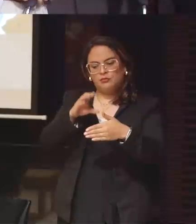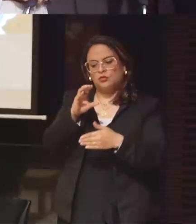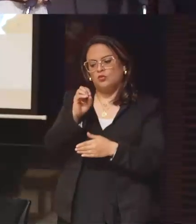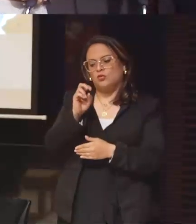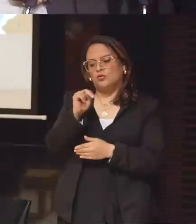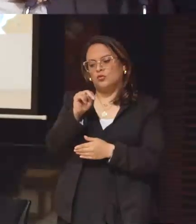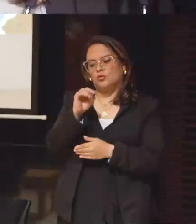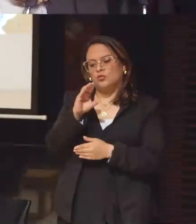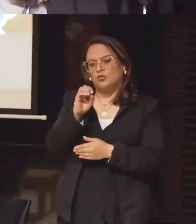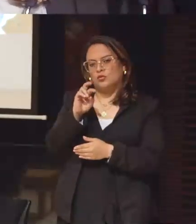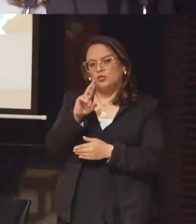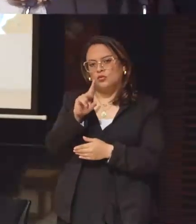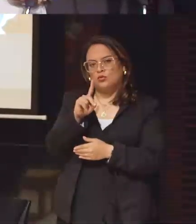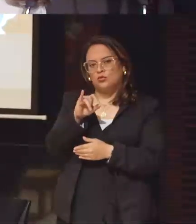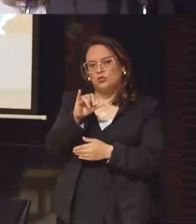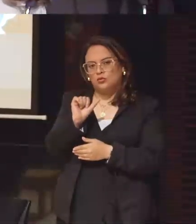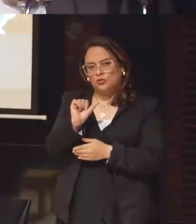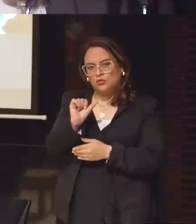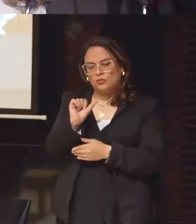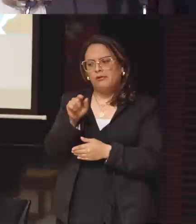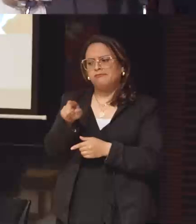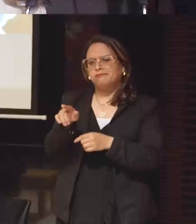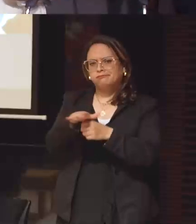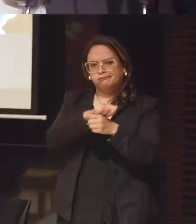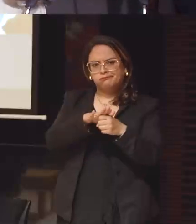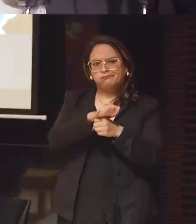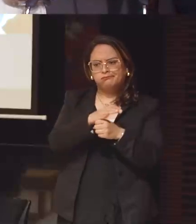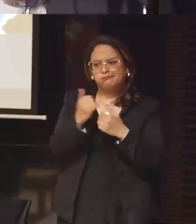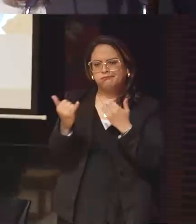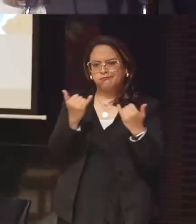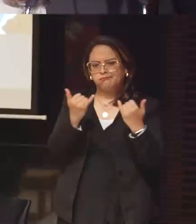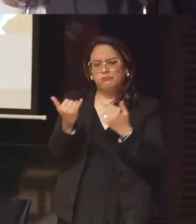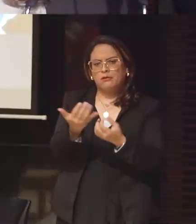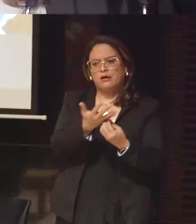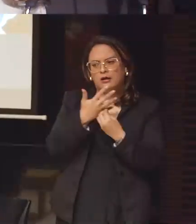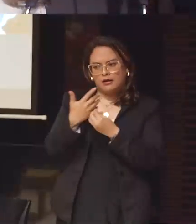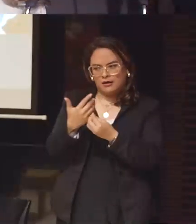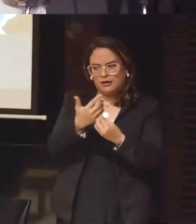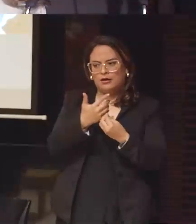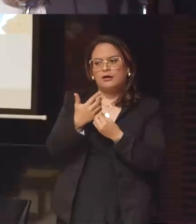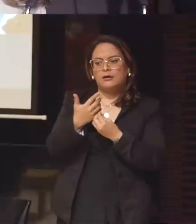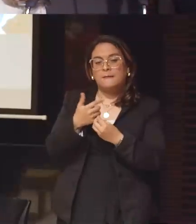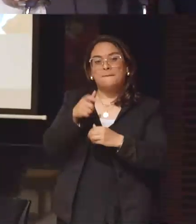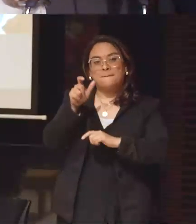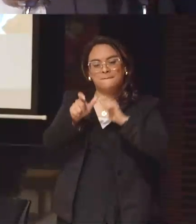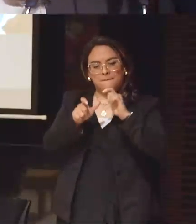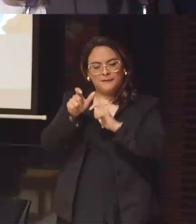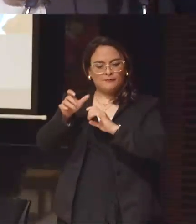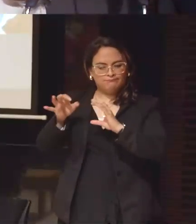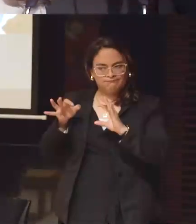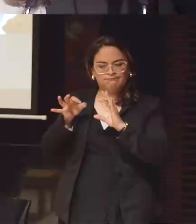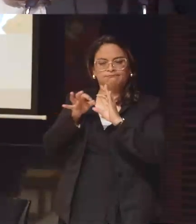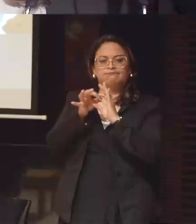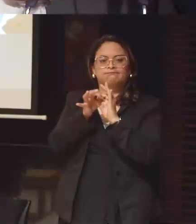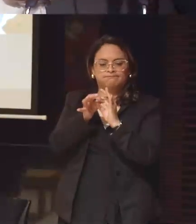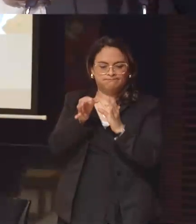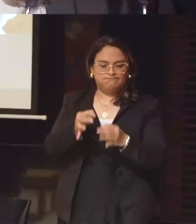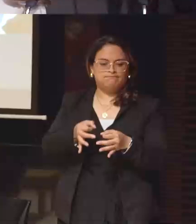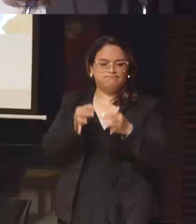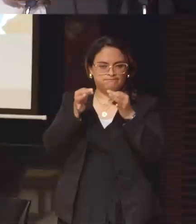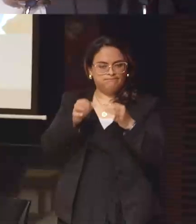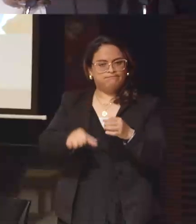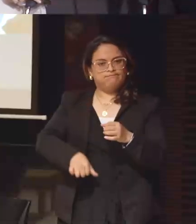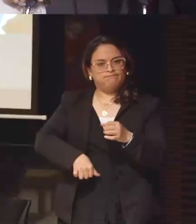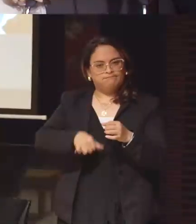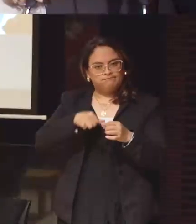que tenemos un arraigo artesanal y de gente que es afín y que es portadora con orgullo de